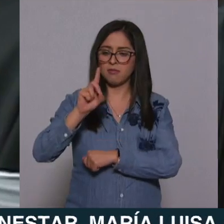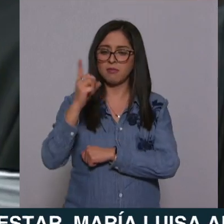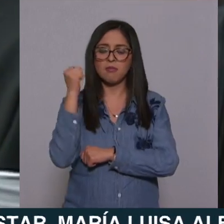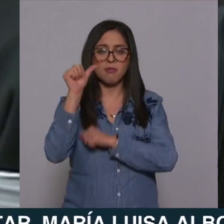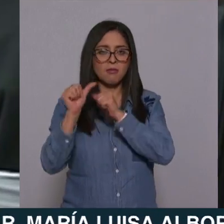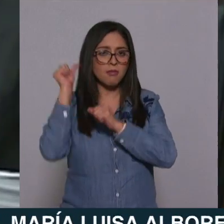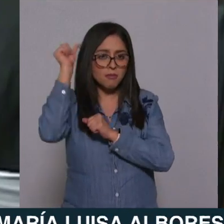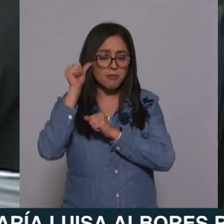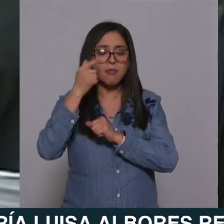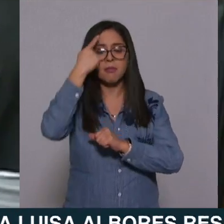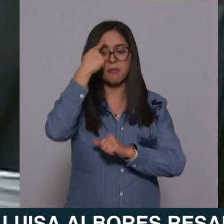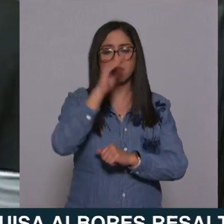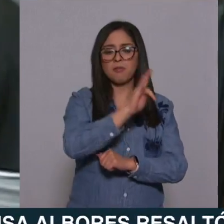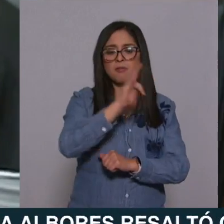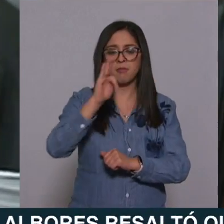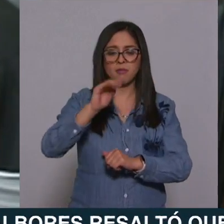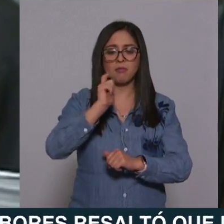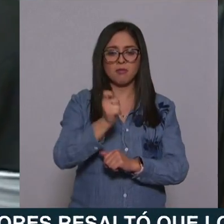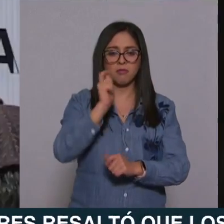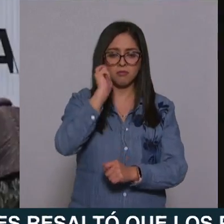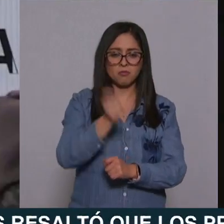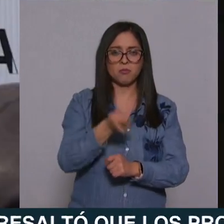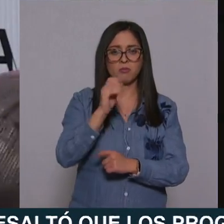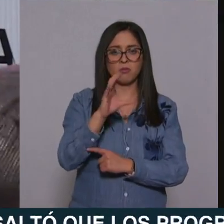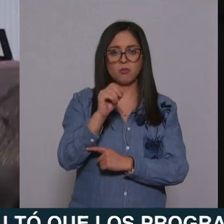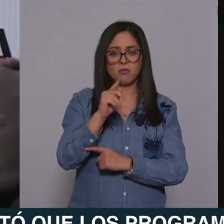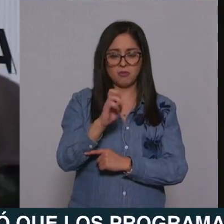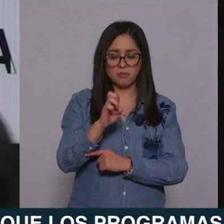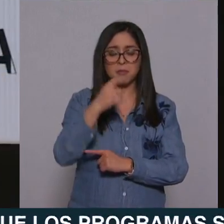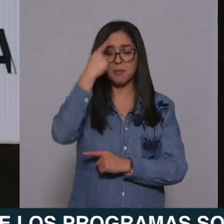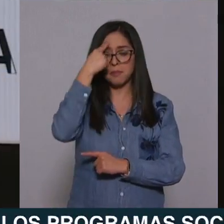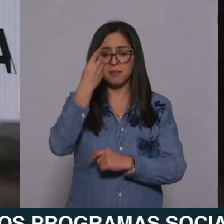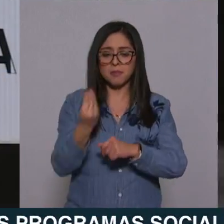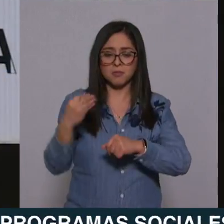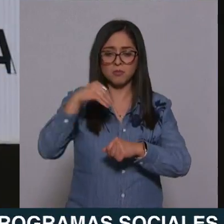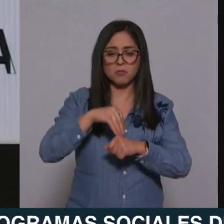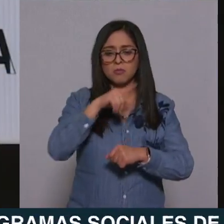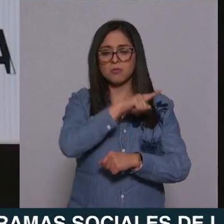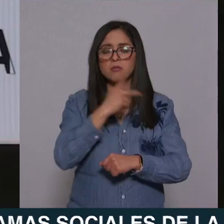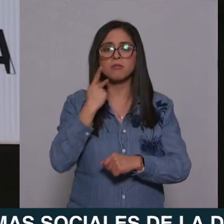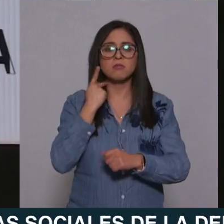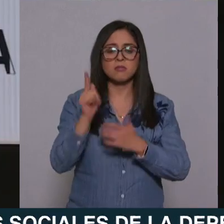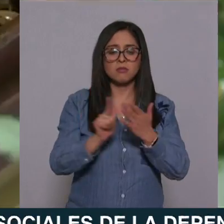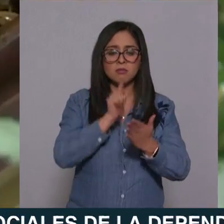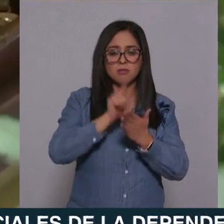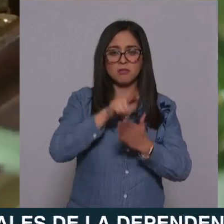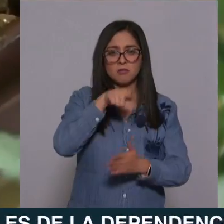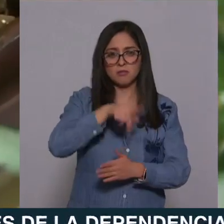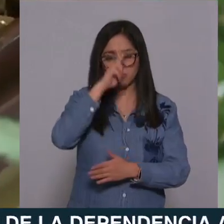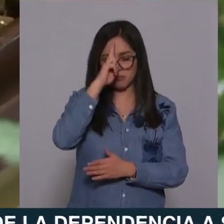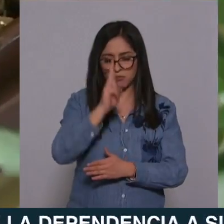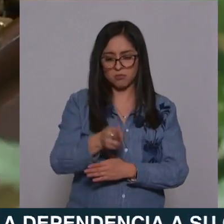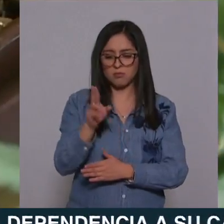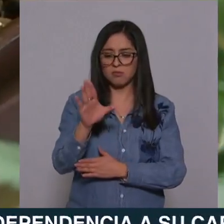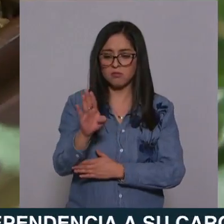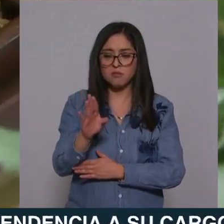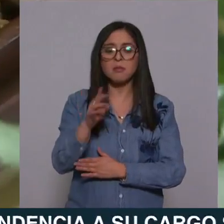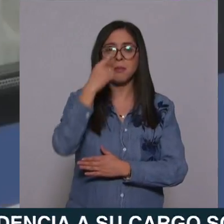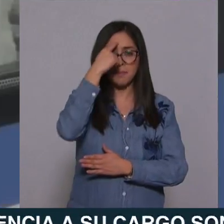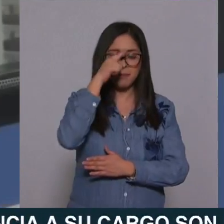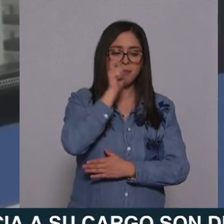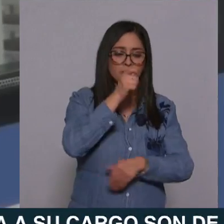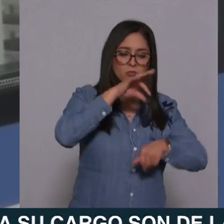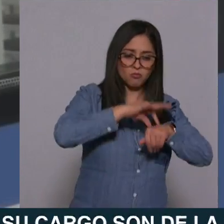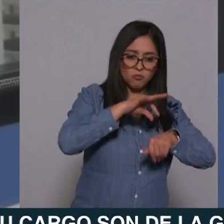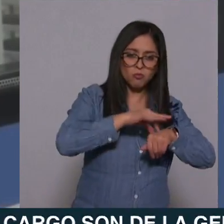la que concluye la prórroga declarada por la Corte. La aplicación de una política pública que permita el uso de cannabis de forma medicinal y